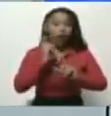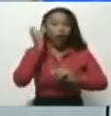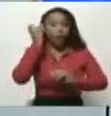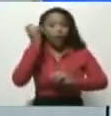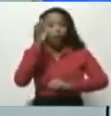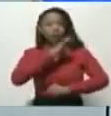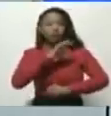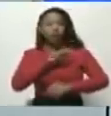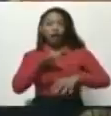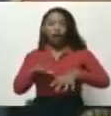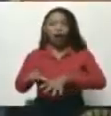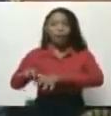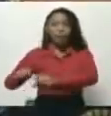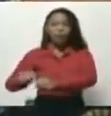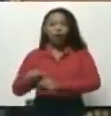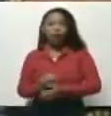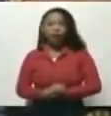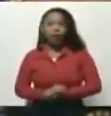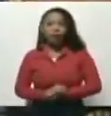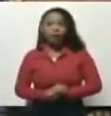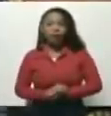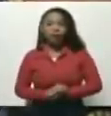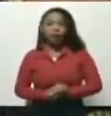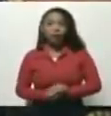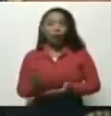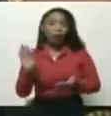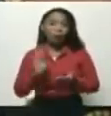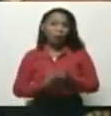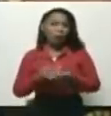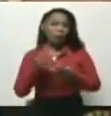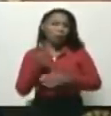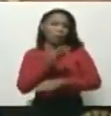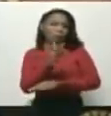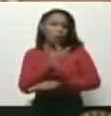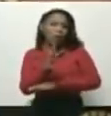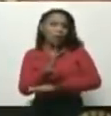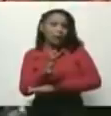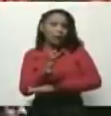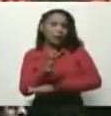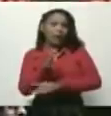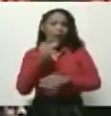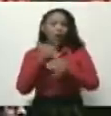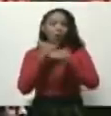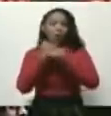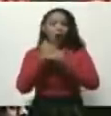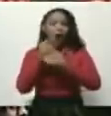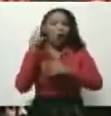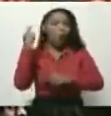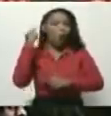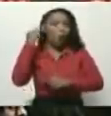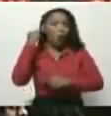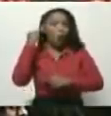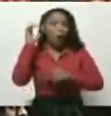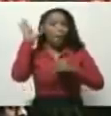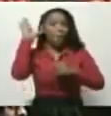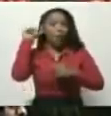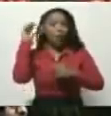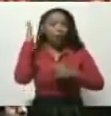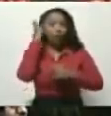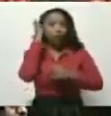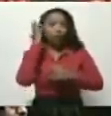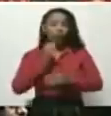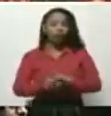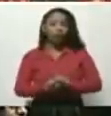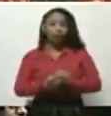sociedad capitalista. De nuevo, bueno, aparentemente oídos sordos. Es decir, en ese sentido